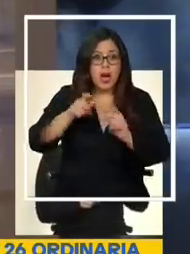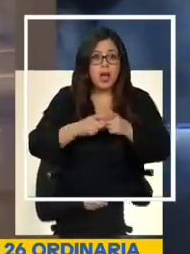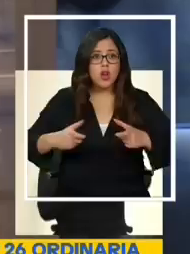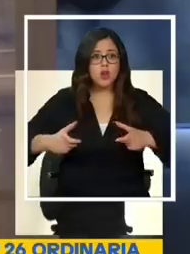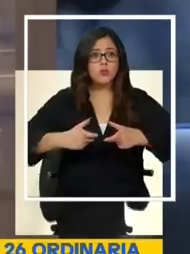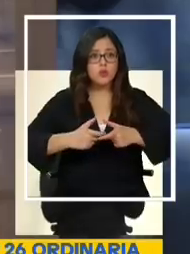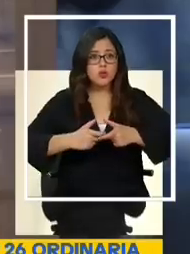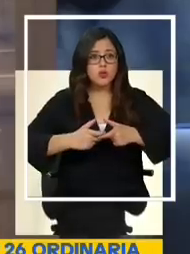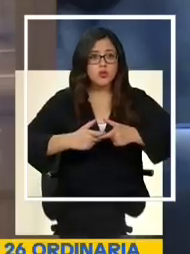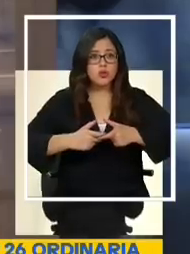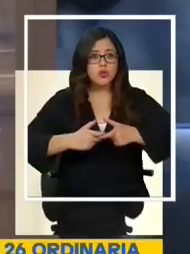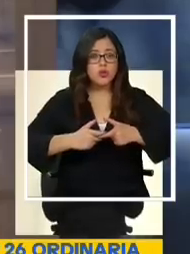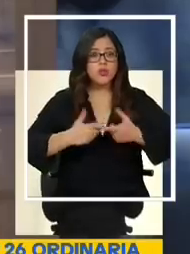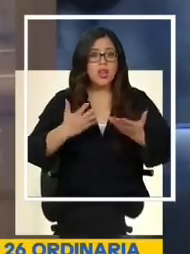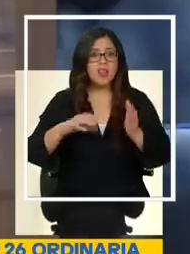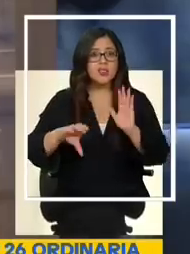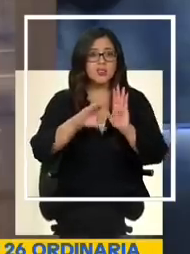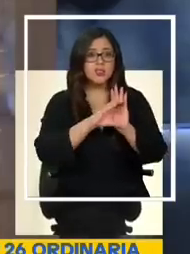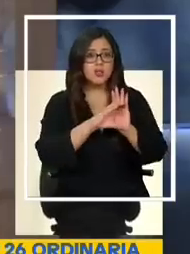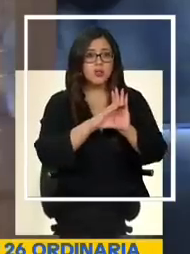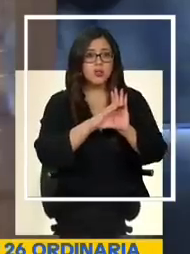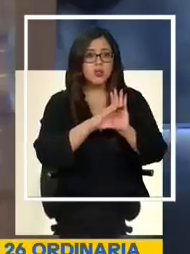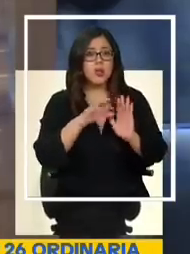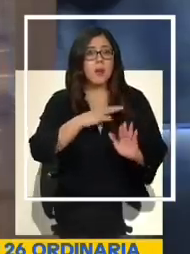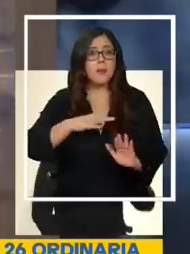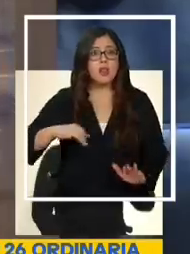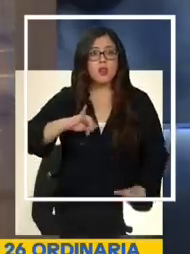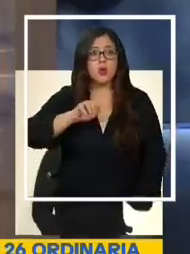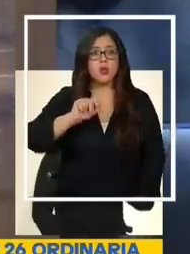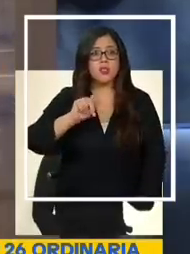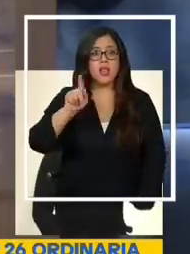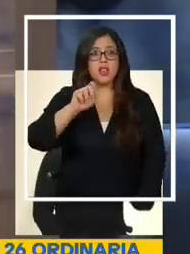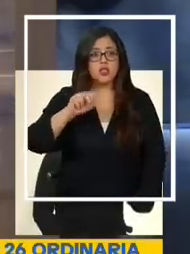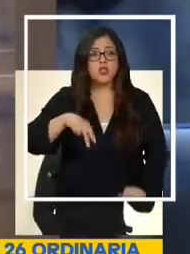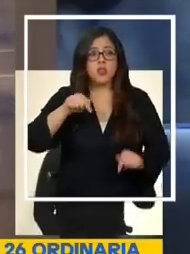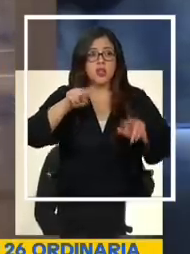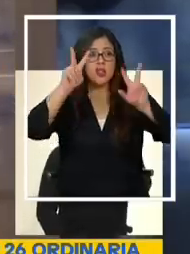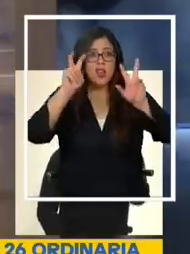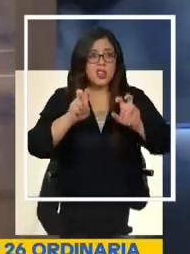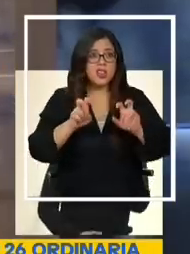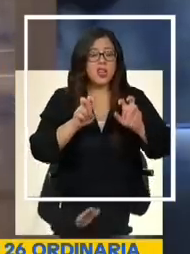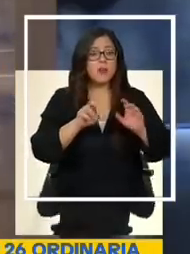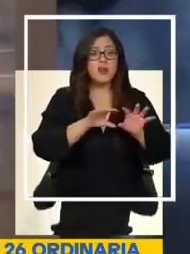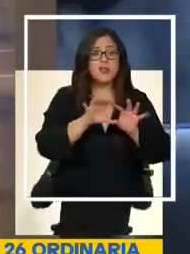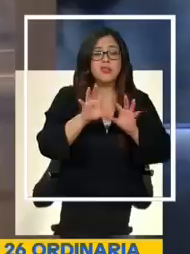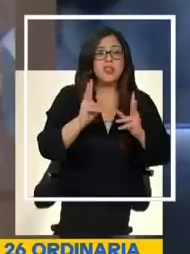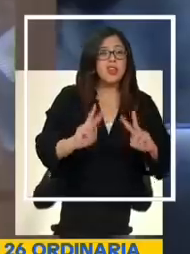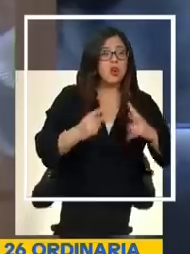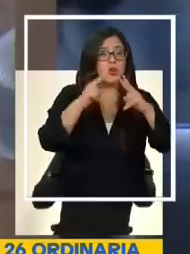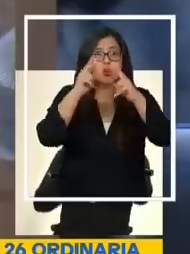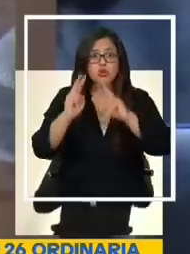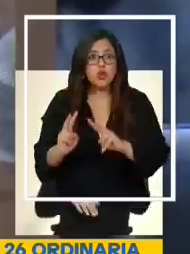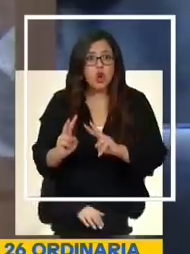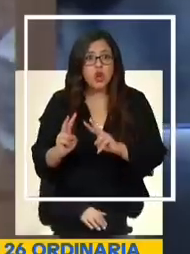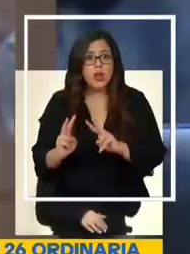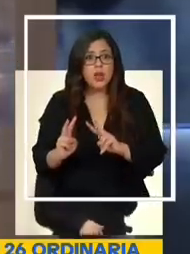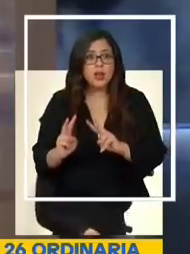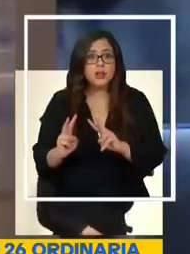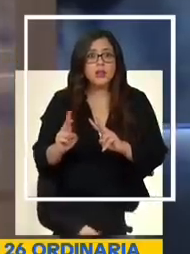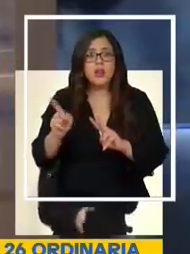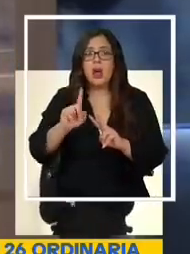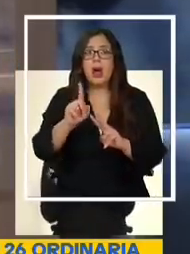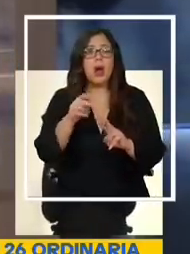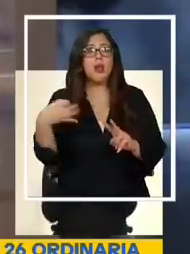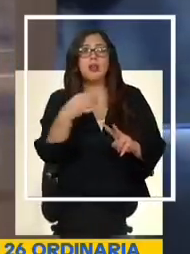Comisión de Constitución, ministro Jackson, al abordar la infraestructura crítica, señala que no es necesario